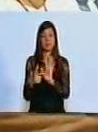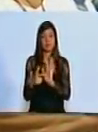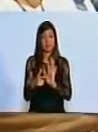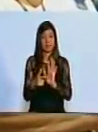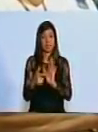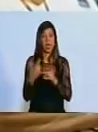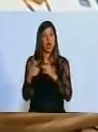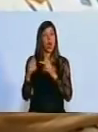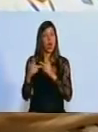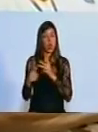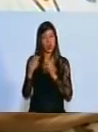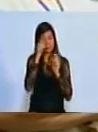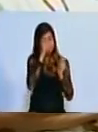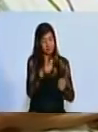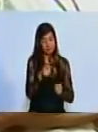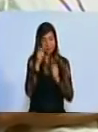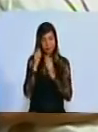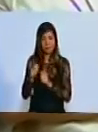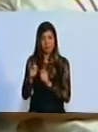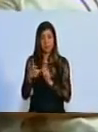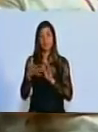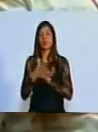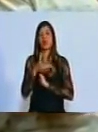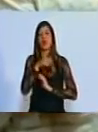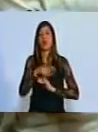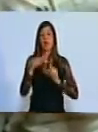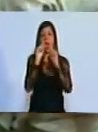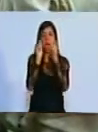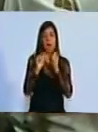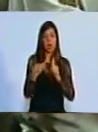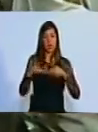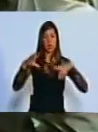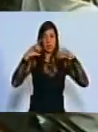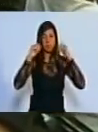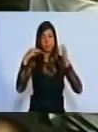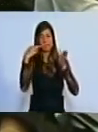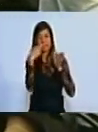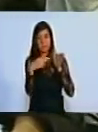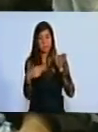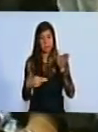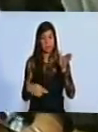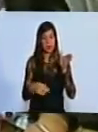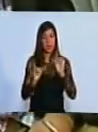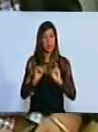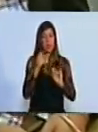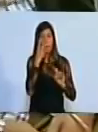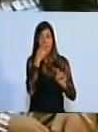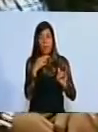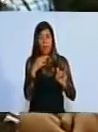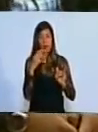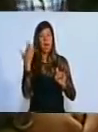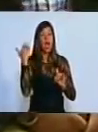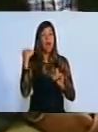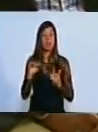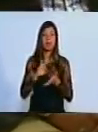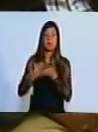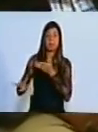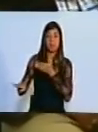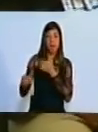Además, visibilizamos, dignificamos la memoria de artistas, creadoras, creadores populares que habían sido